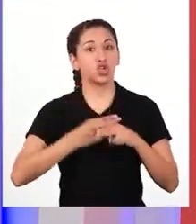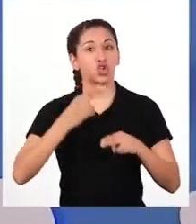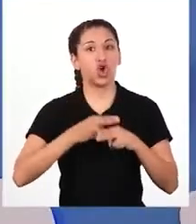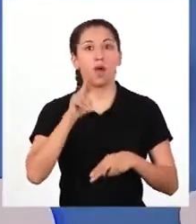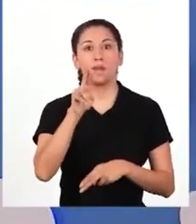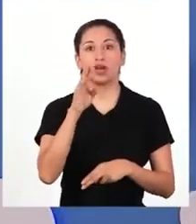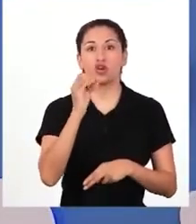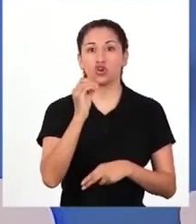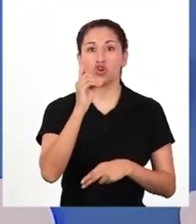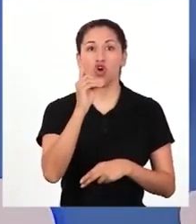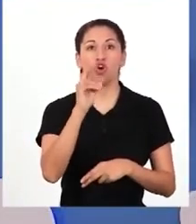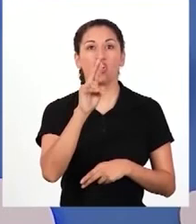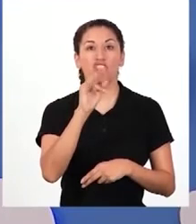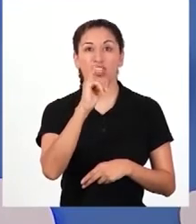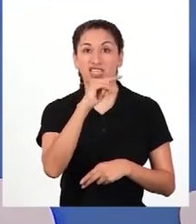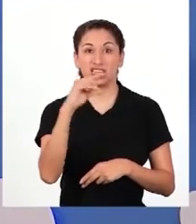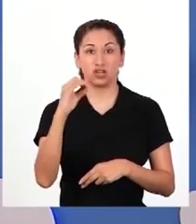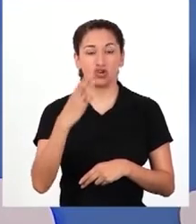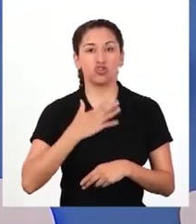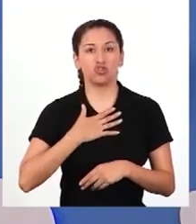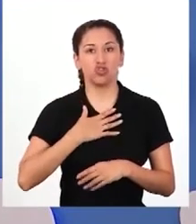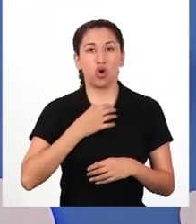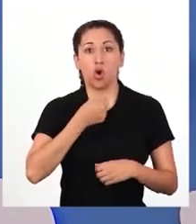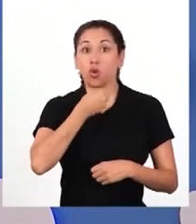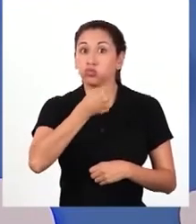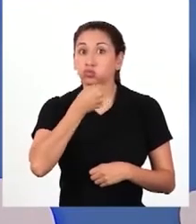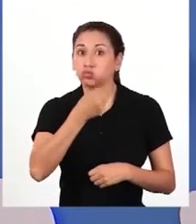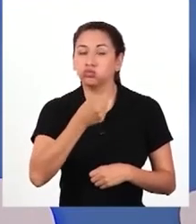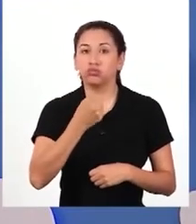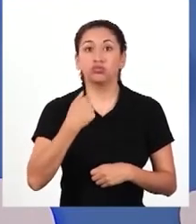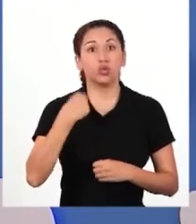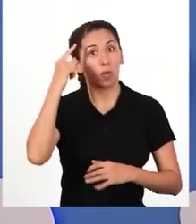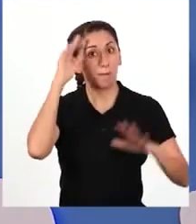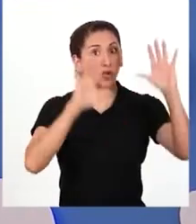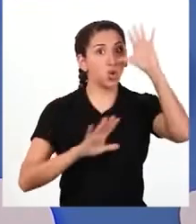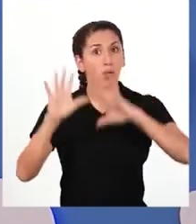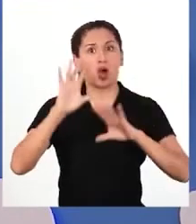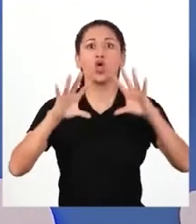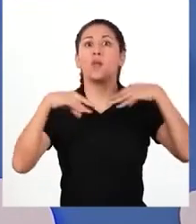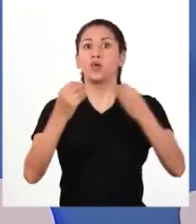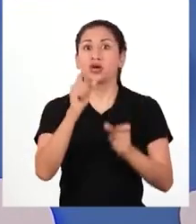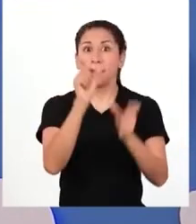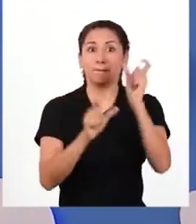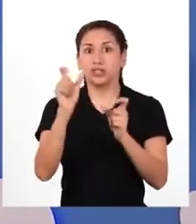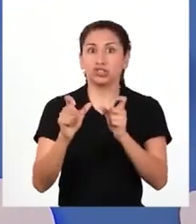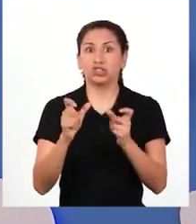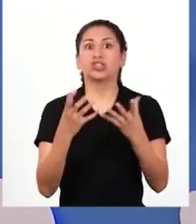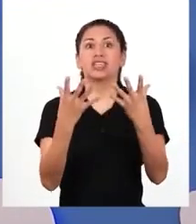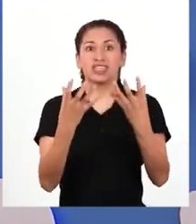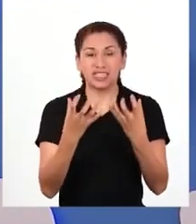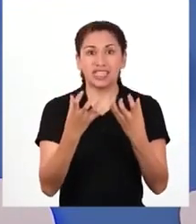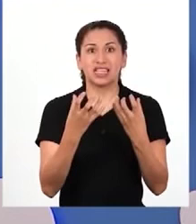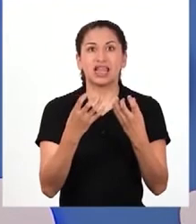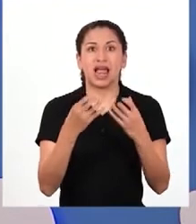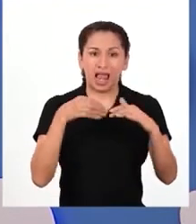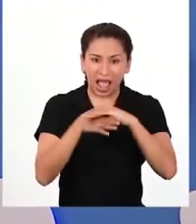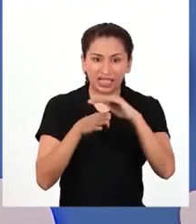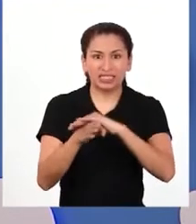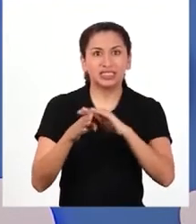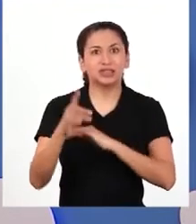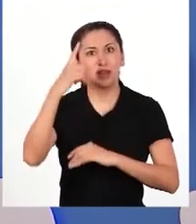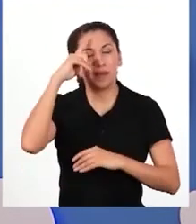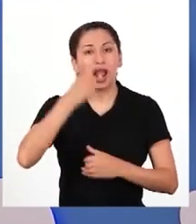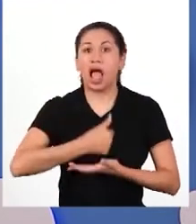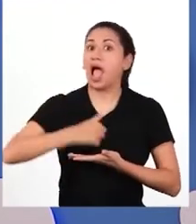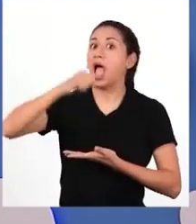con: mi nombre es Rodrigo. Soy un joven comunicador muy preocupado porque las peruanas y peruanos accedan a